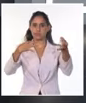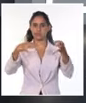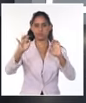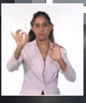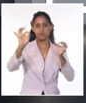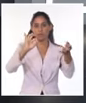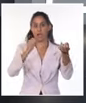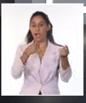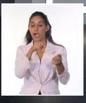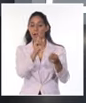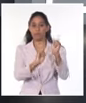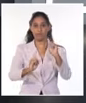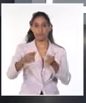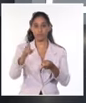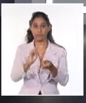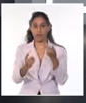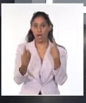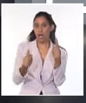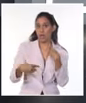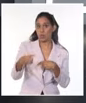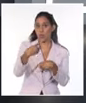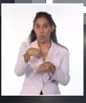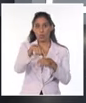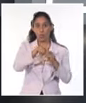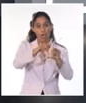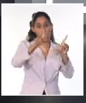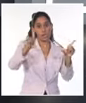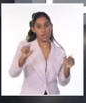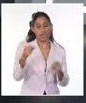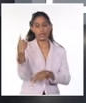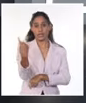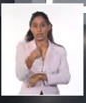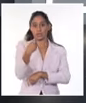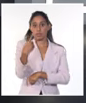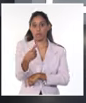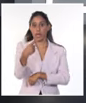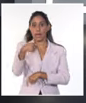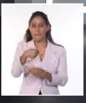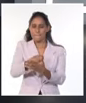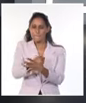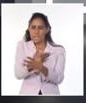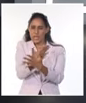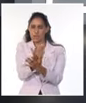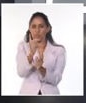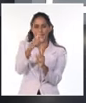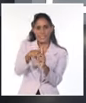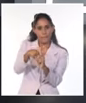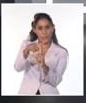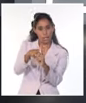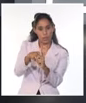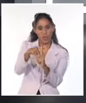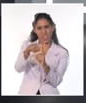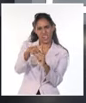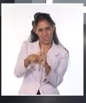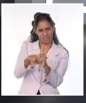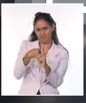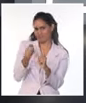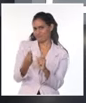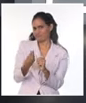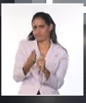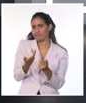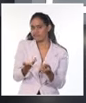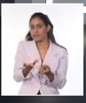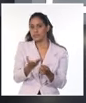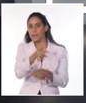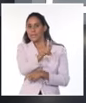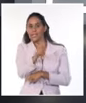que serán más escasos en el resto del territorio nacional y en cuanto a la madrugada las temperaturas mínimas estarán entre 21 y